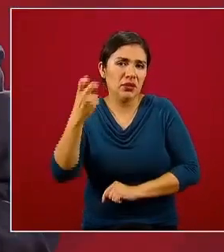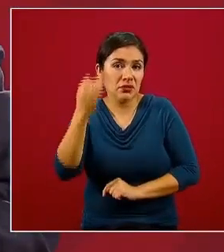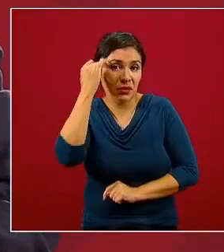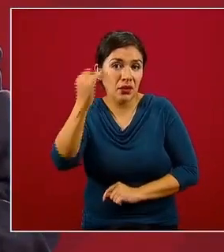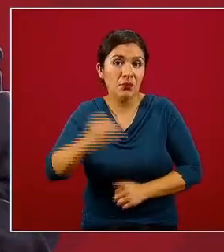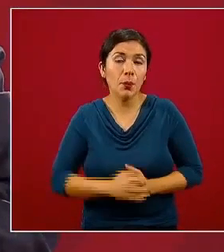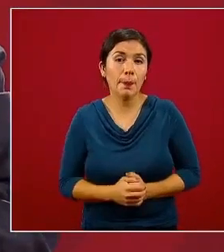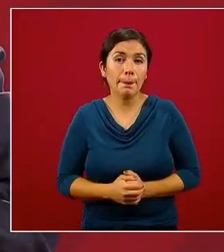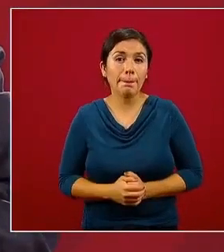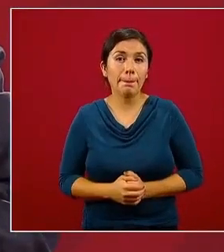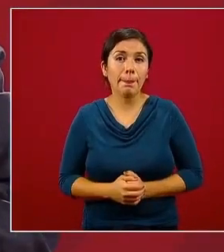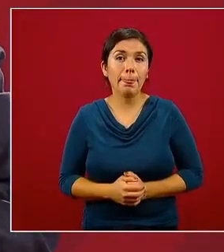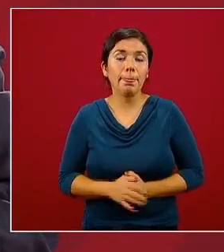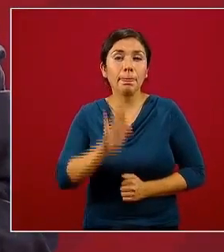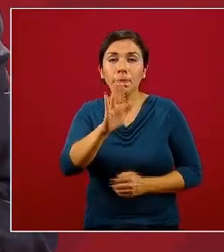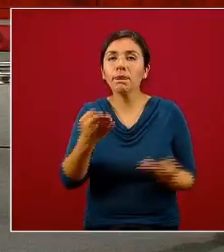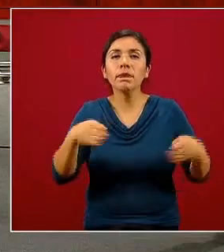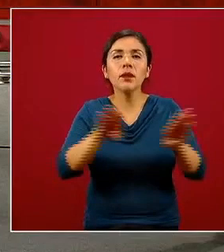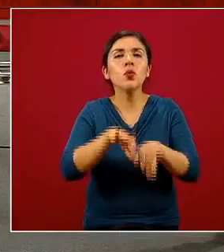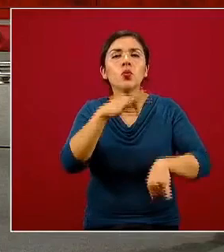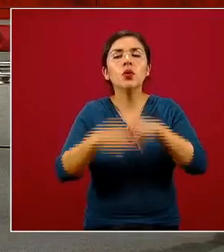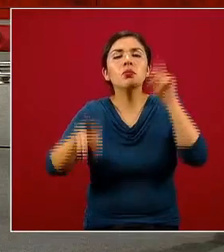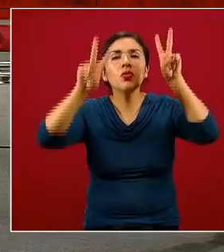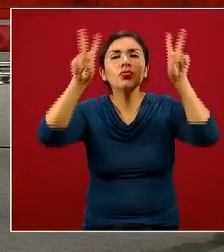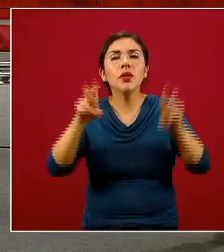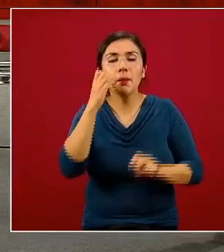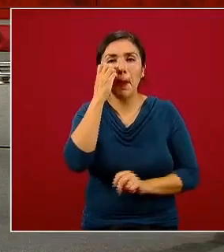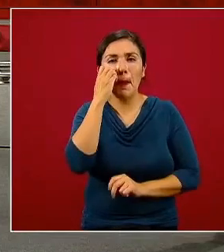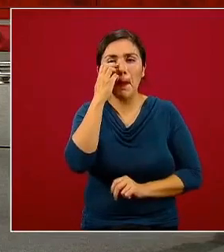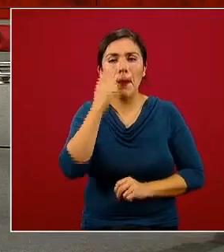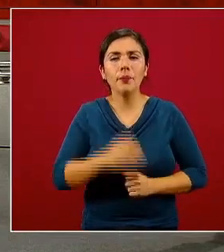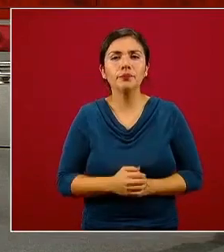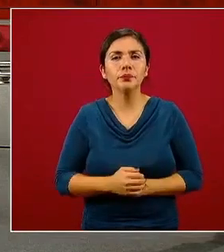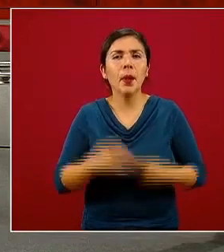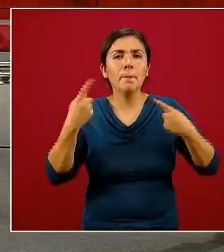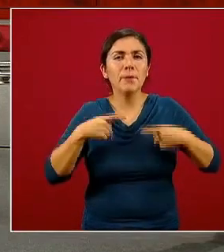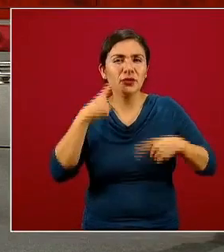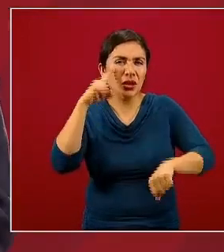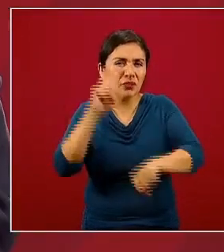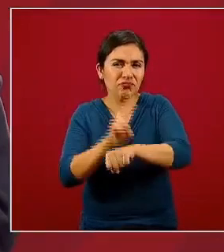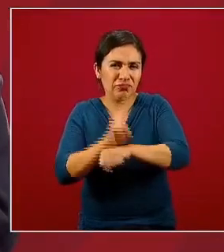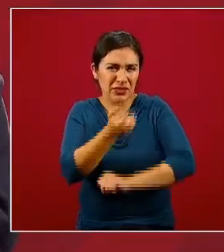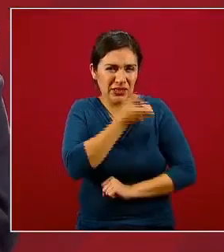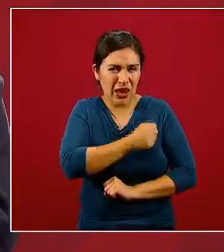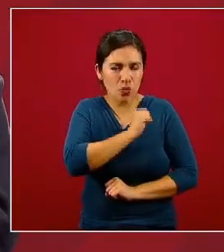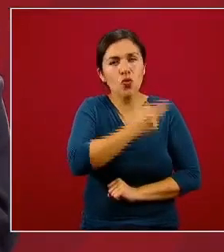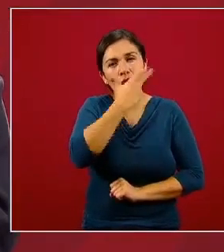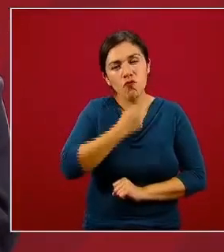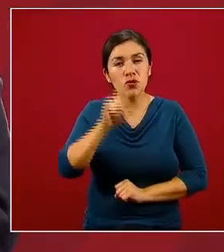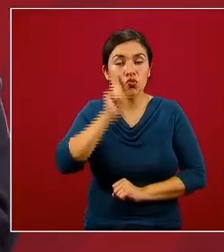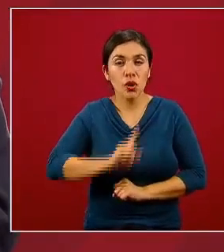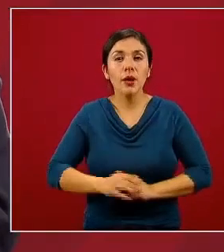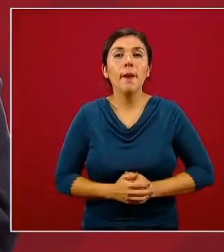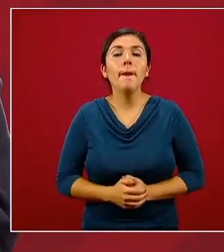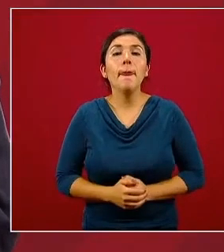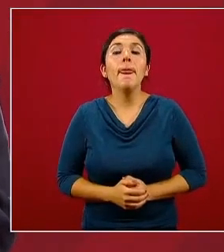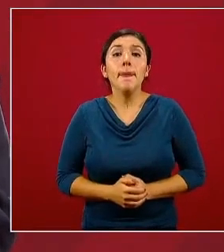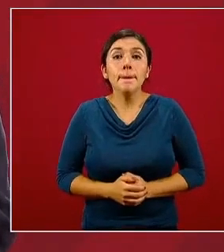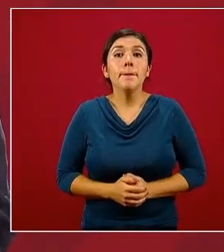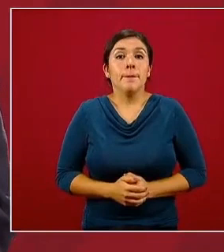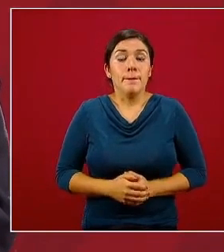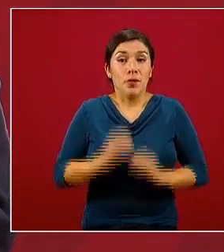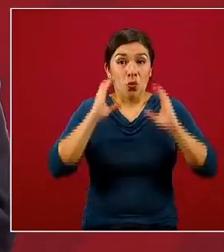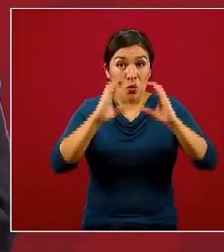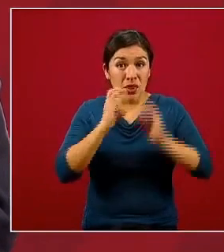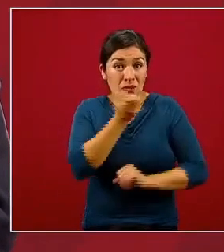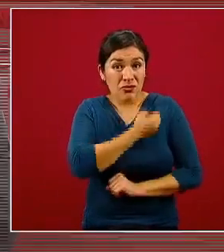¿no? Termino con el tema de promotores y promotoras de salud. La promoción de la salud